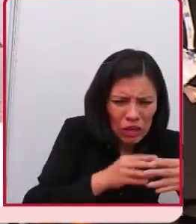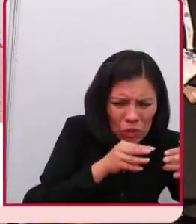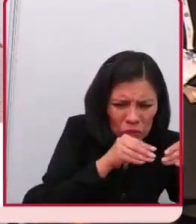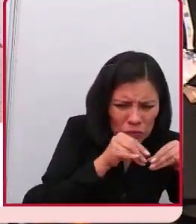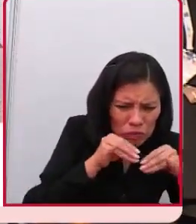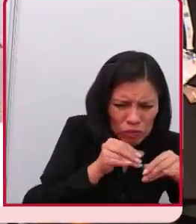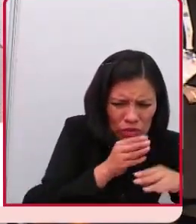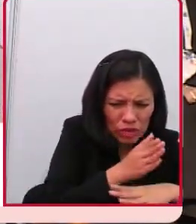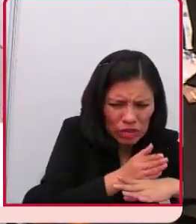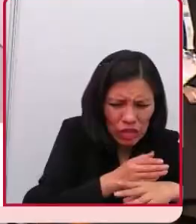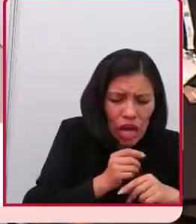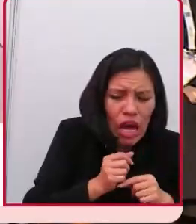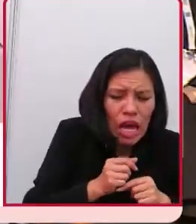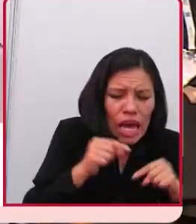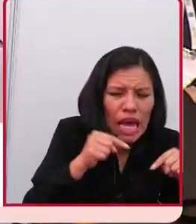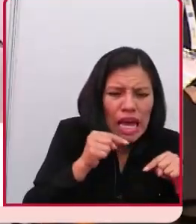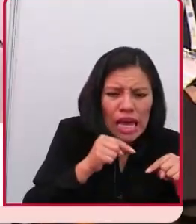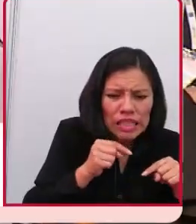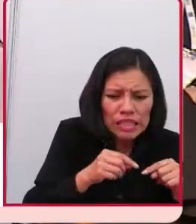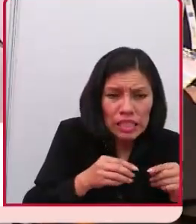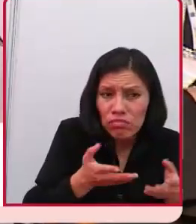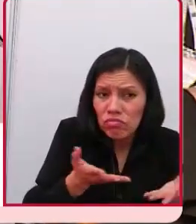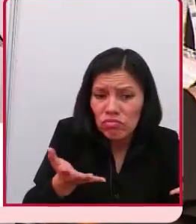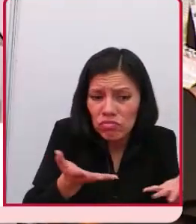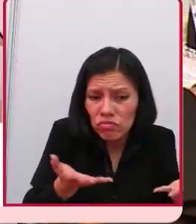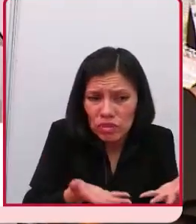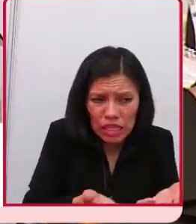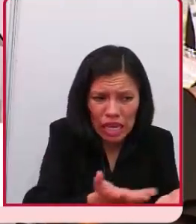va a un espesador o va